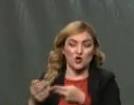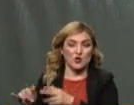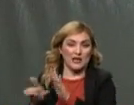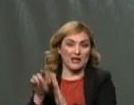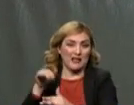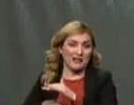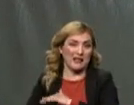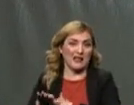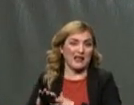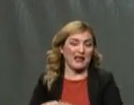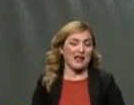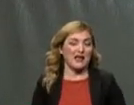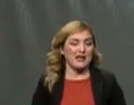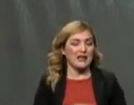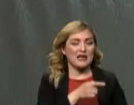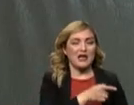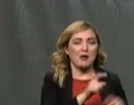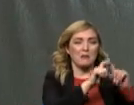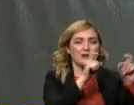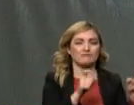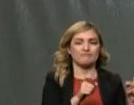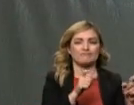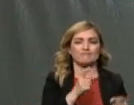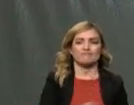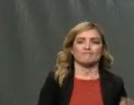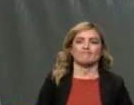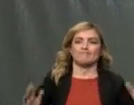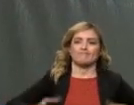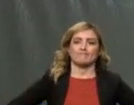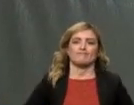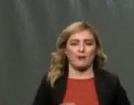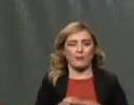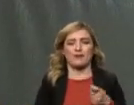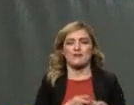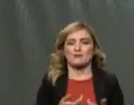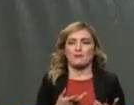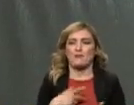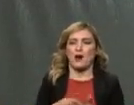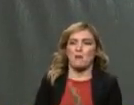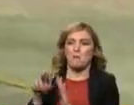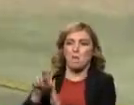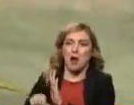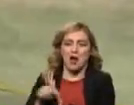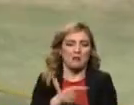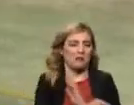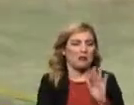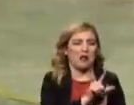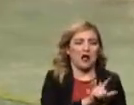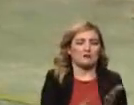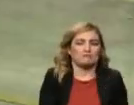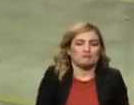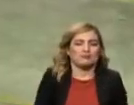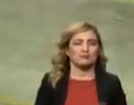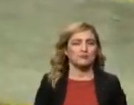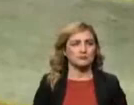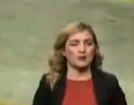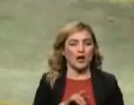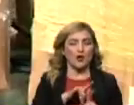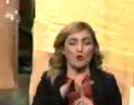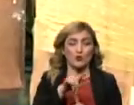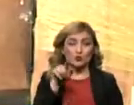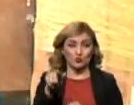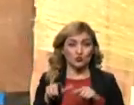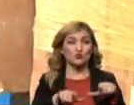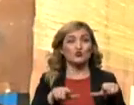entran al país con contrabando, obviamente no podemos vender, es una competencia desleal, absolutamente desleal. Y aunque los aeropuertos son el lugar